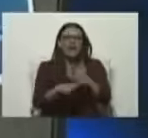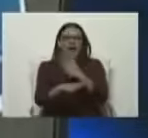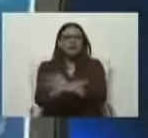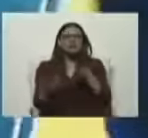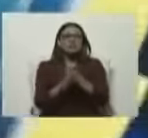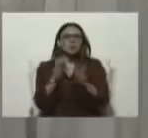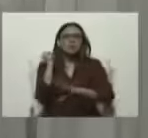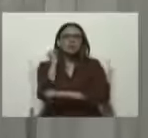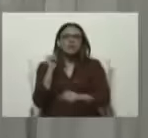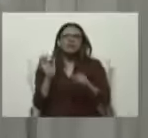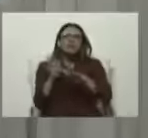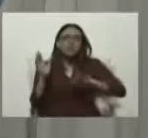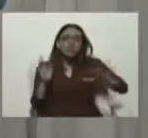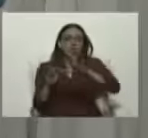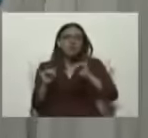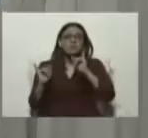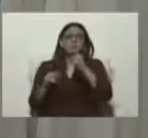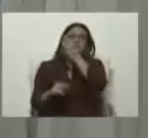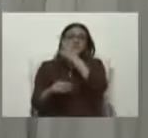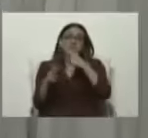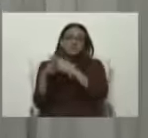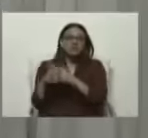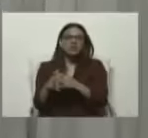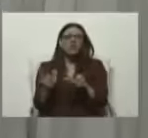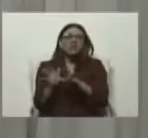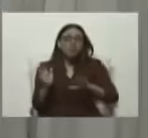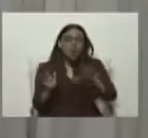está situado ese centro? En Miami. ¿Dónde va a estar, pues?